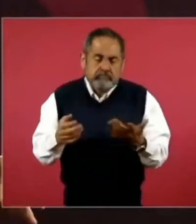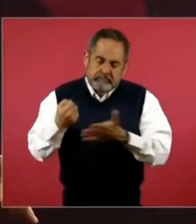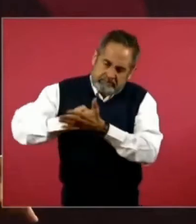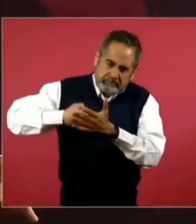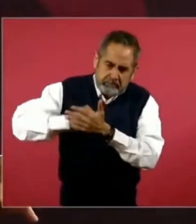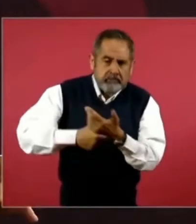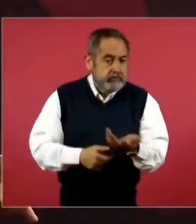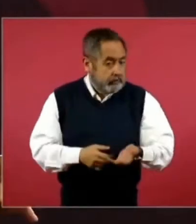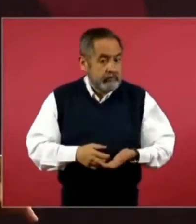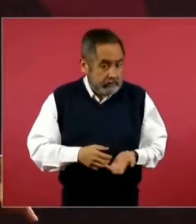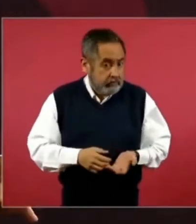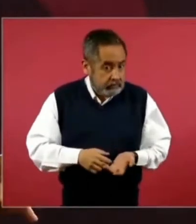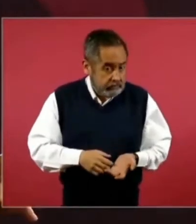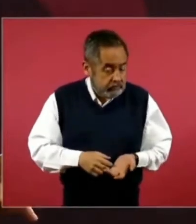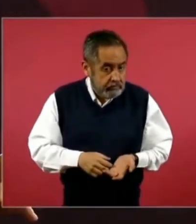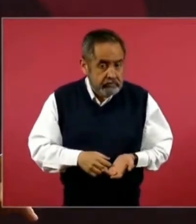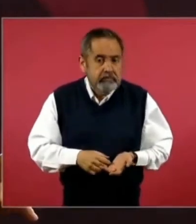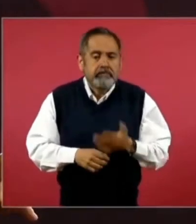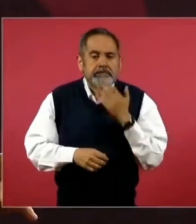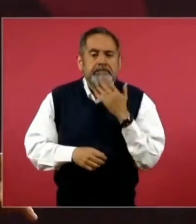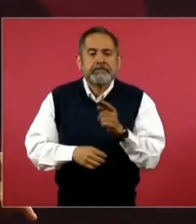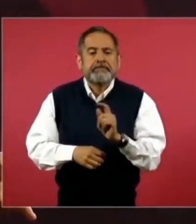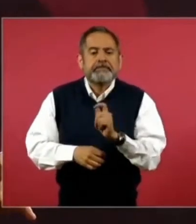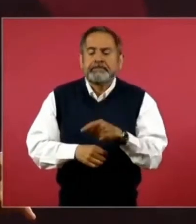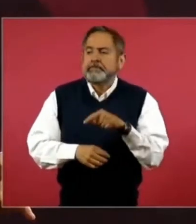No había